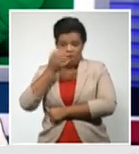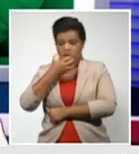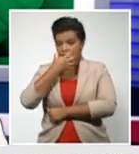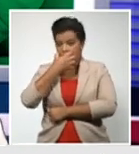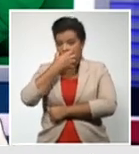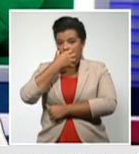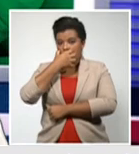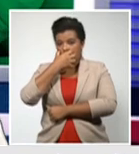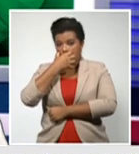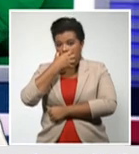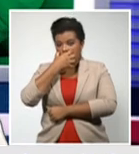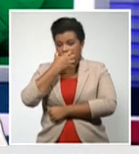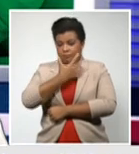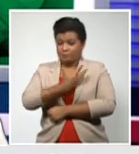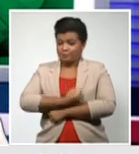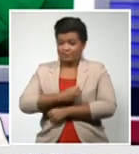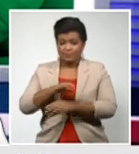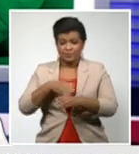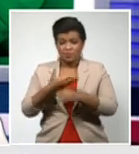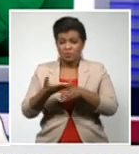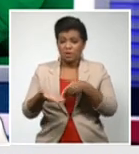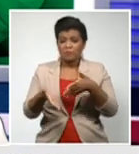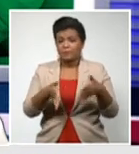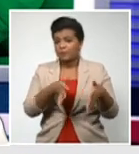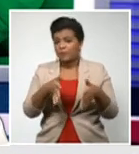lamentablemente después